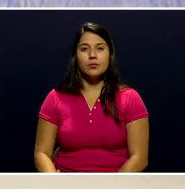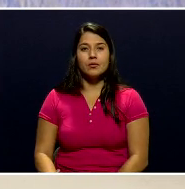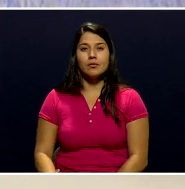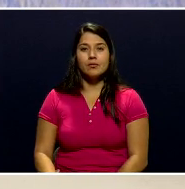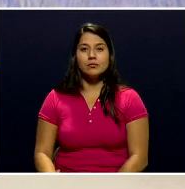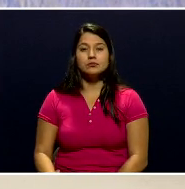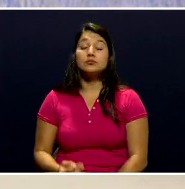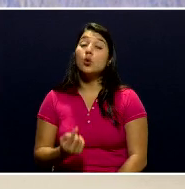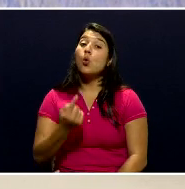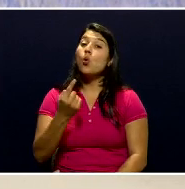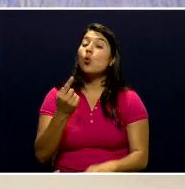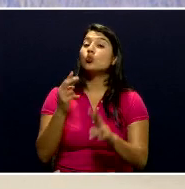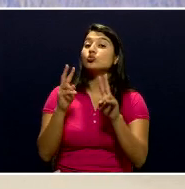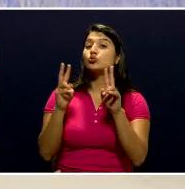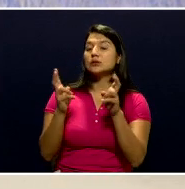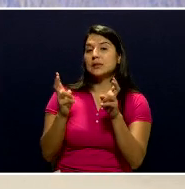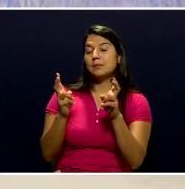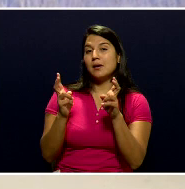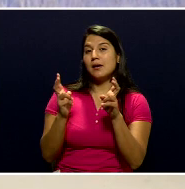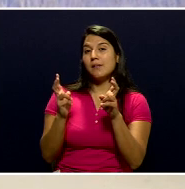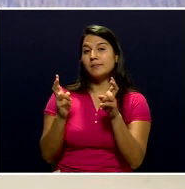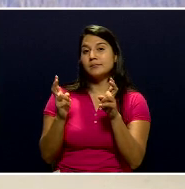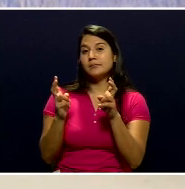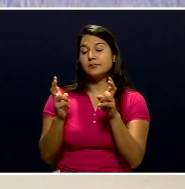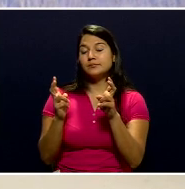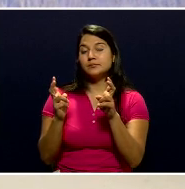Hay un factor de